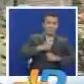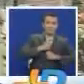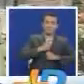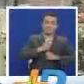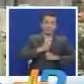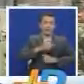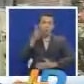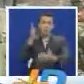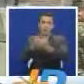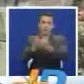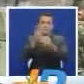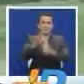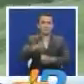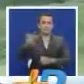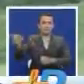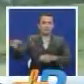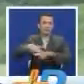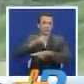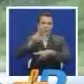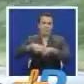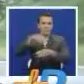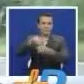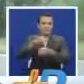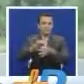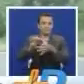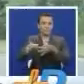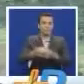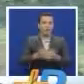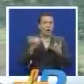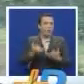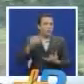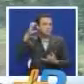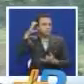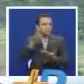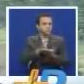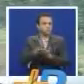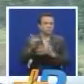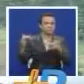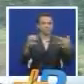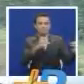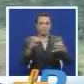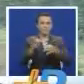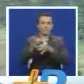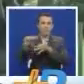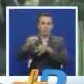contra la población civil. A esta hora los combates continúan en Miranda y Corinto,